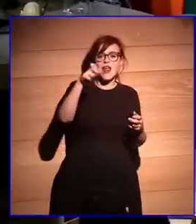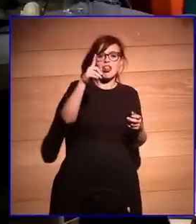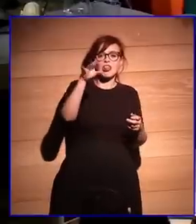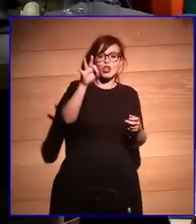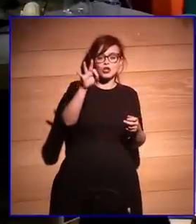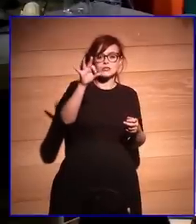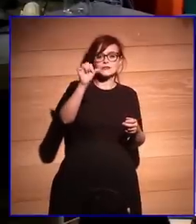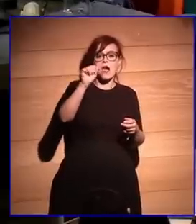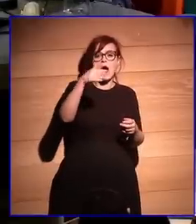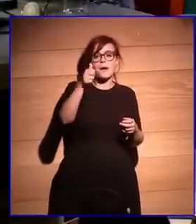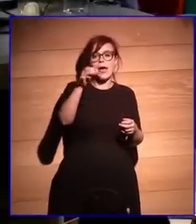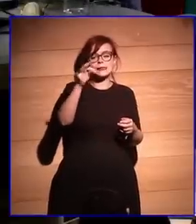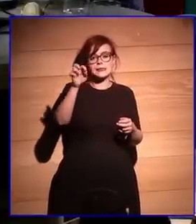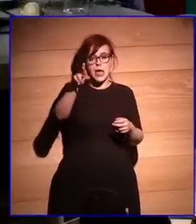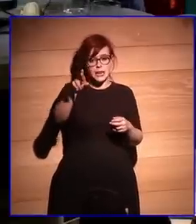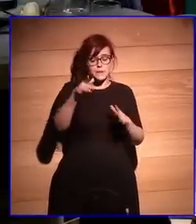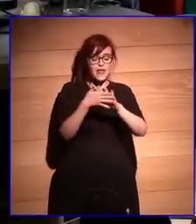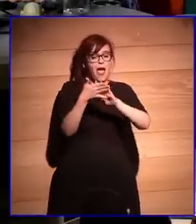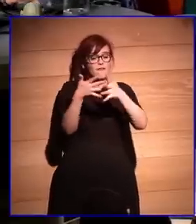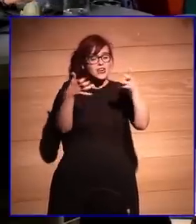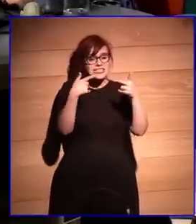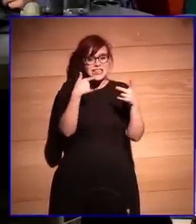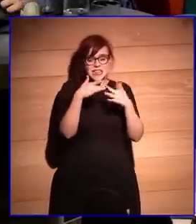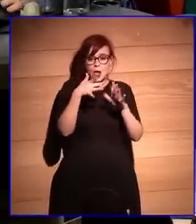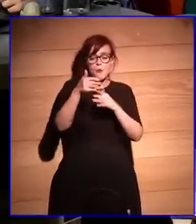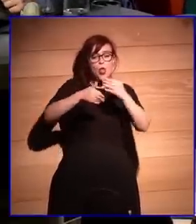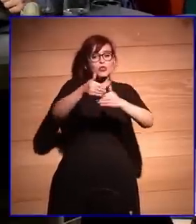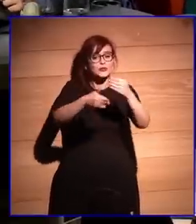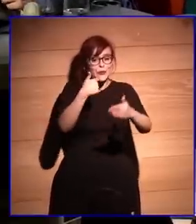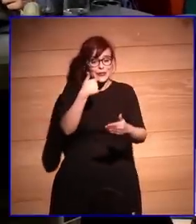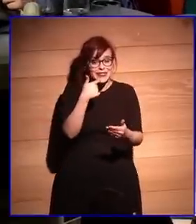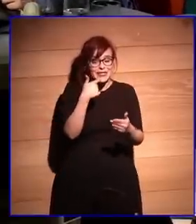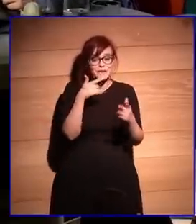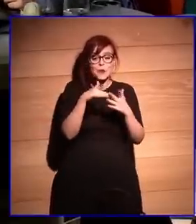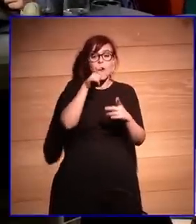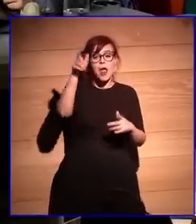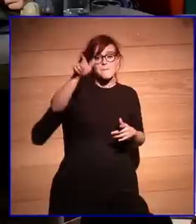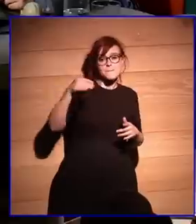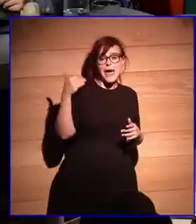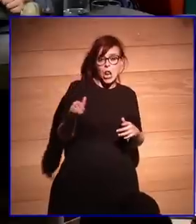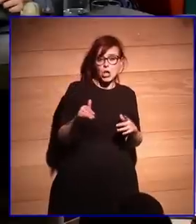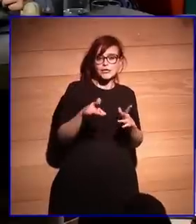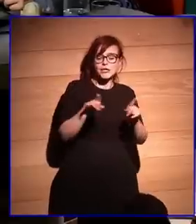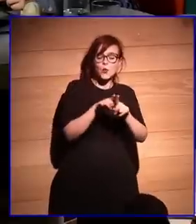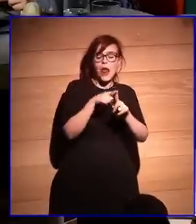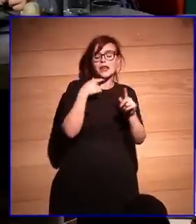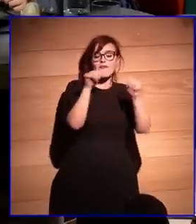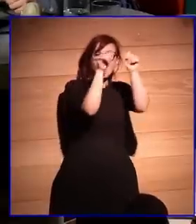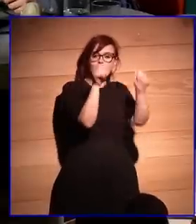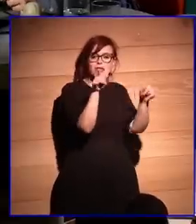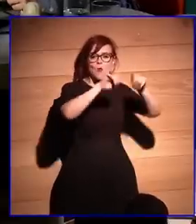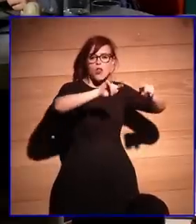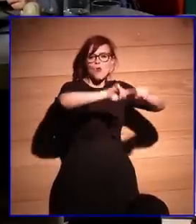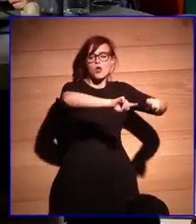puede colocarnos un poco en ese proceso que estáis narrando ahora, ¿no? De cómo el malo va pasando de ser un estereotipo en